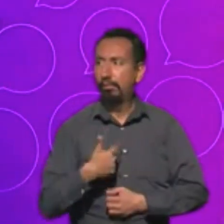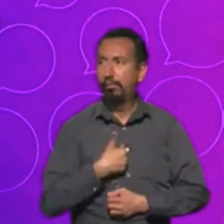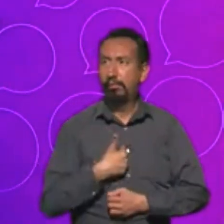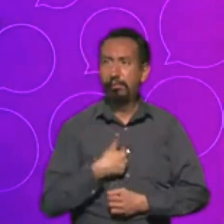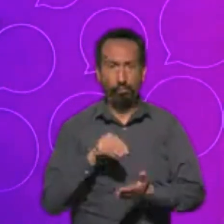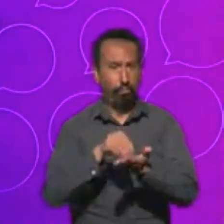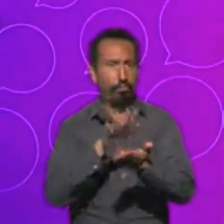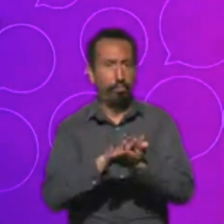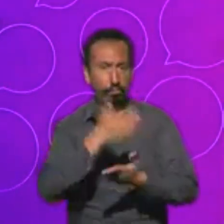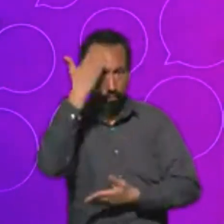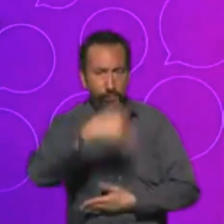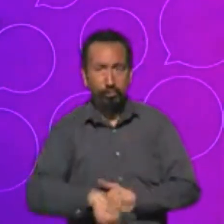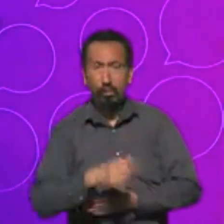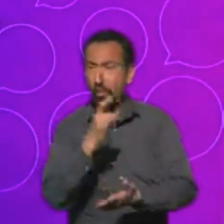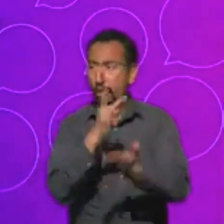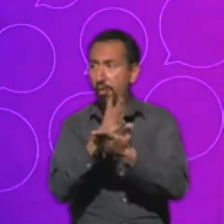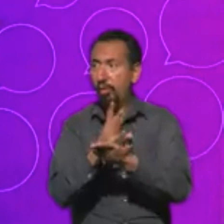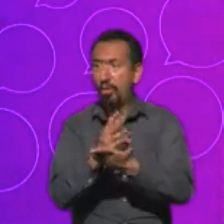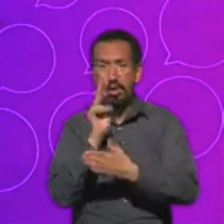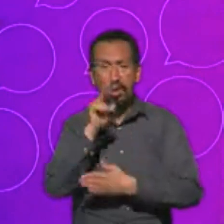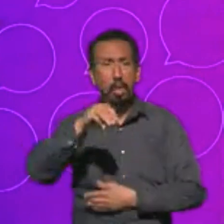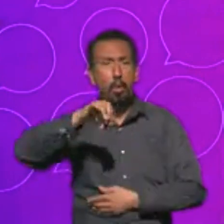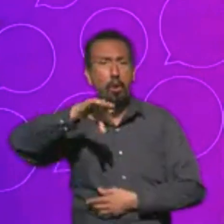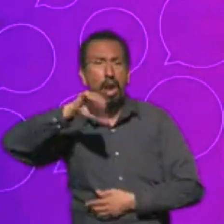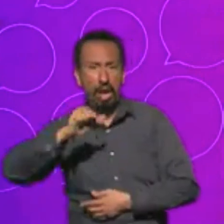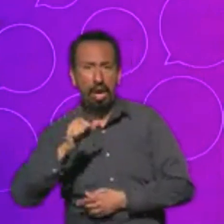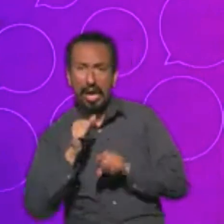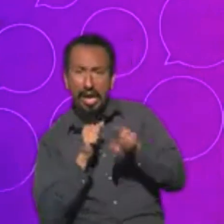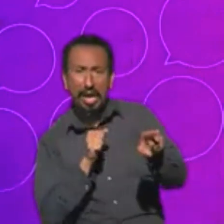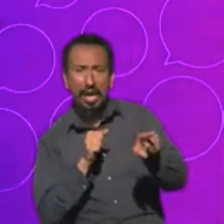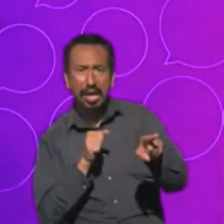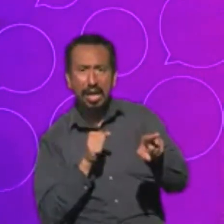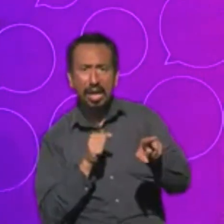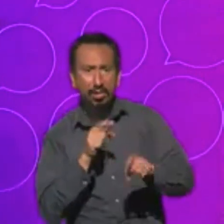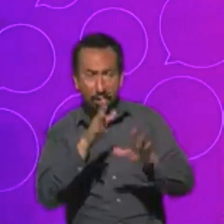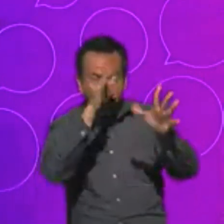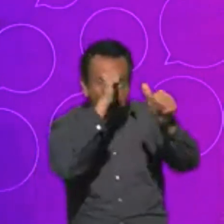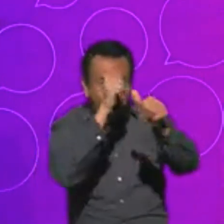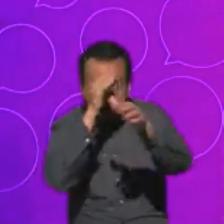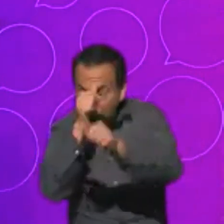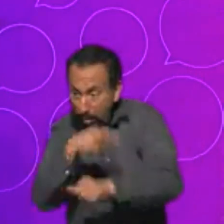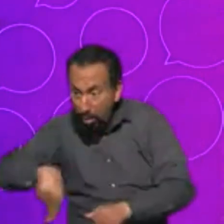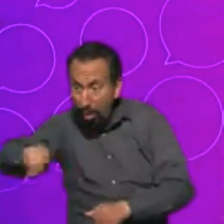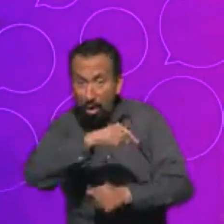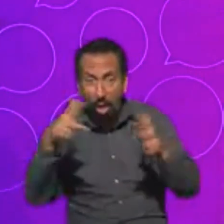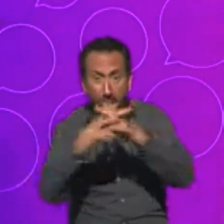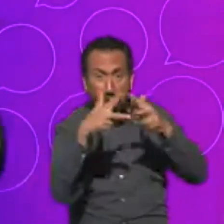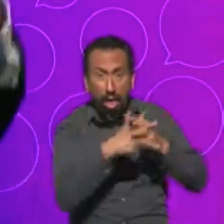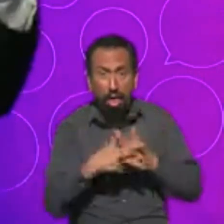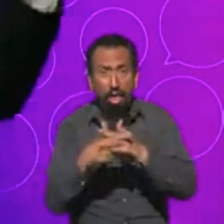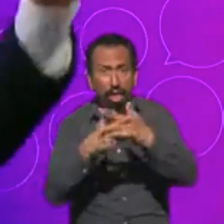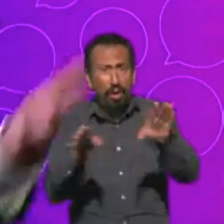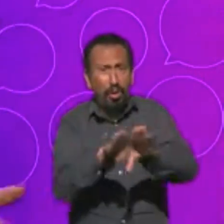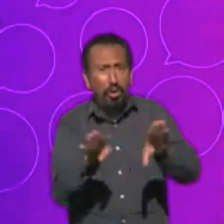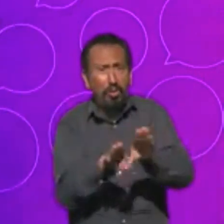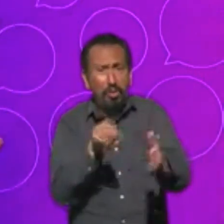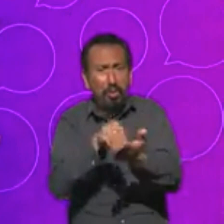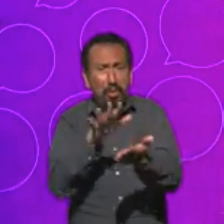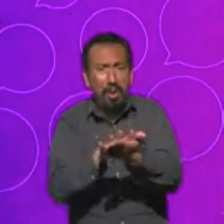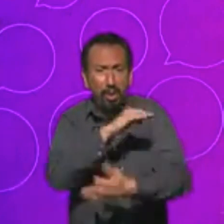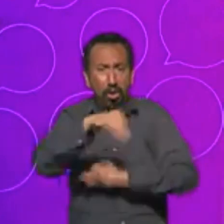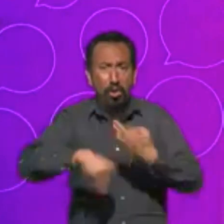pacto social Pero lo único que le observaría a morena es que pues si no se ponen de acuerdo ni entre ustedes cómo quieren hacer un pacto social entre